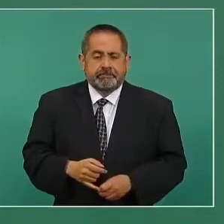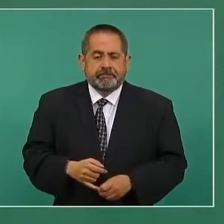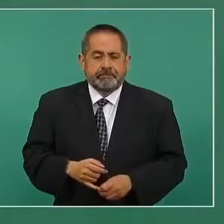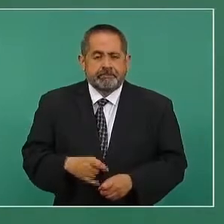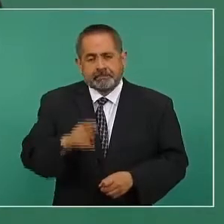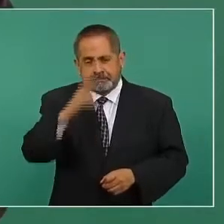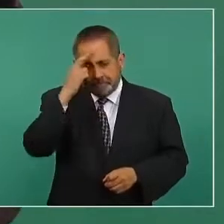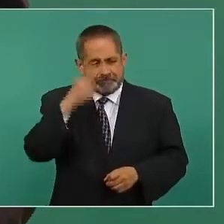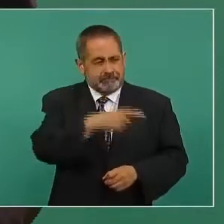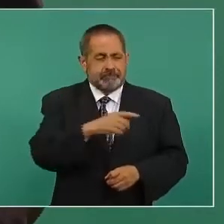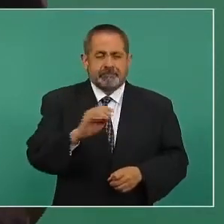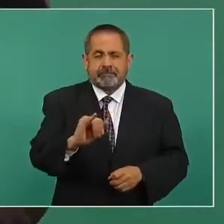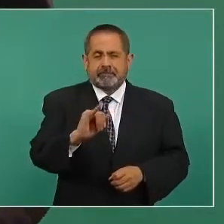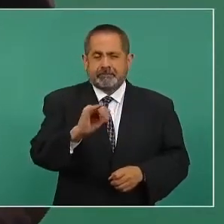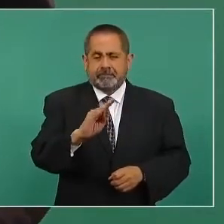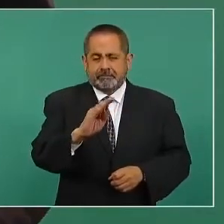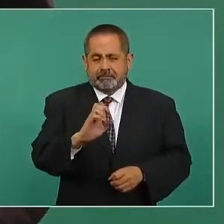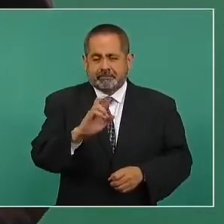hizo Iberdrola